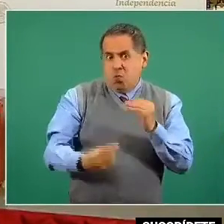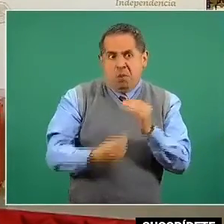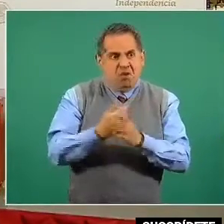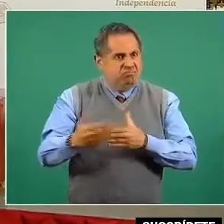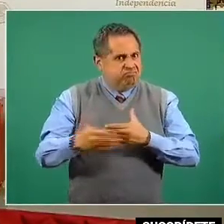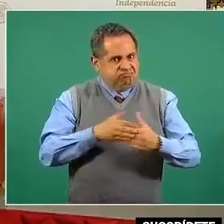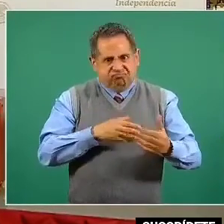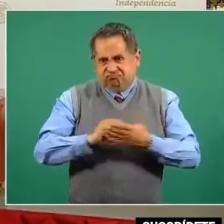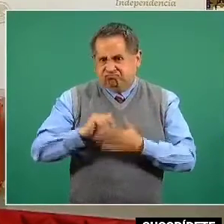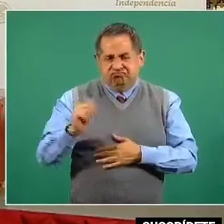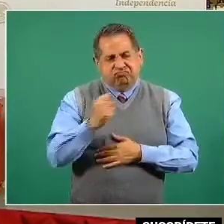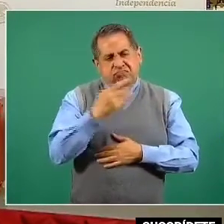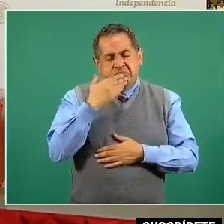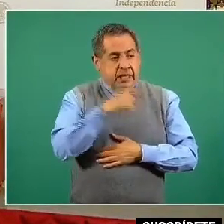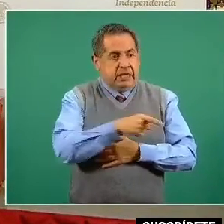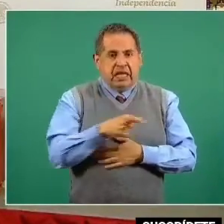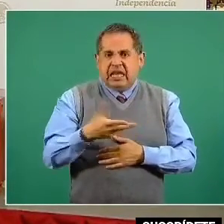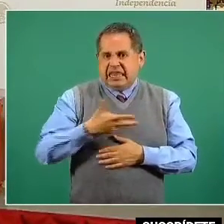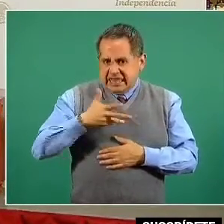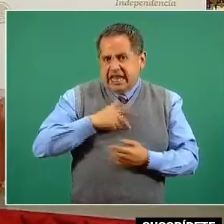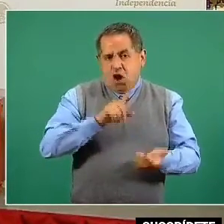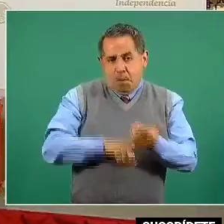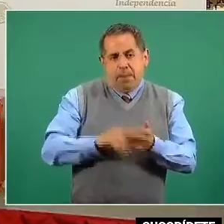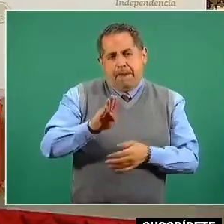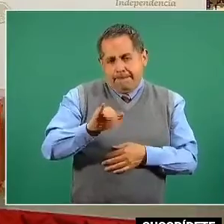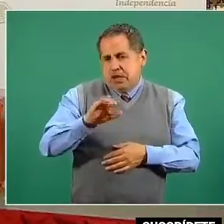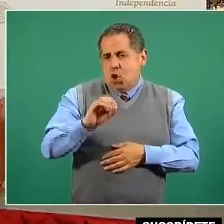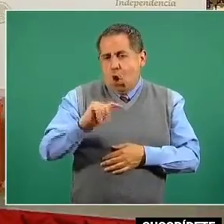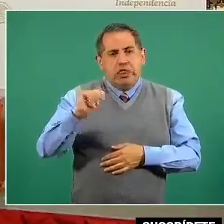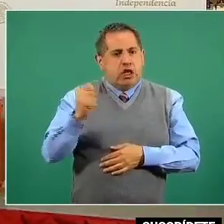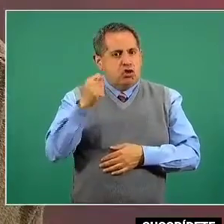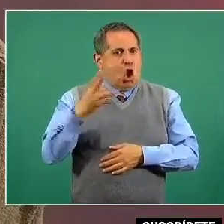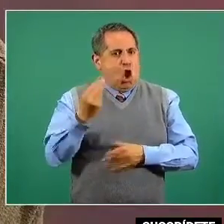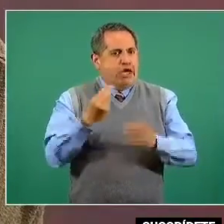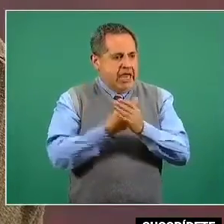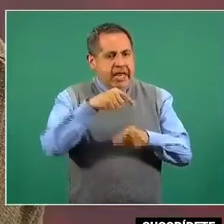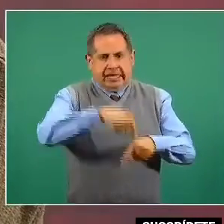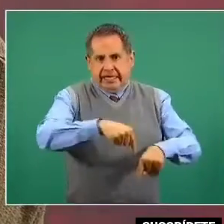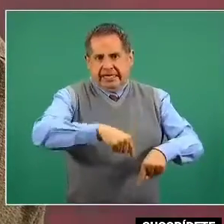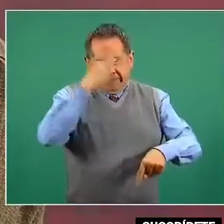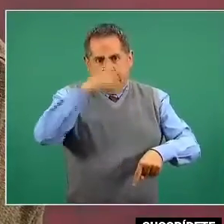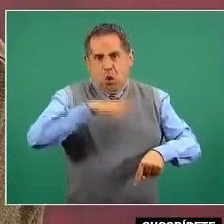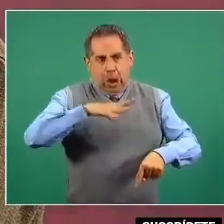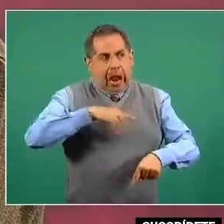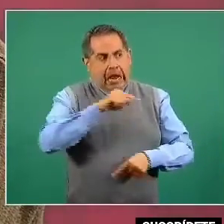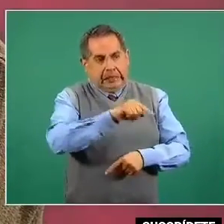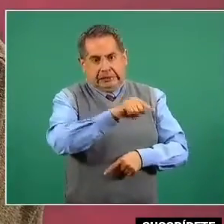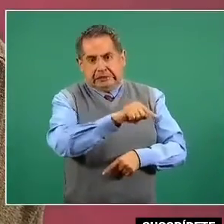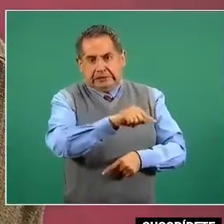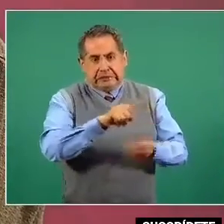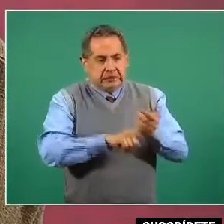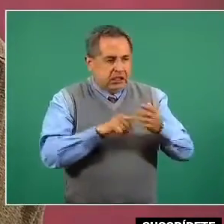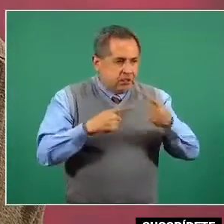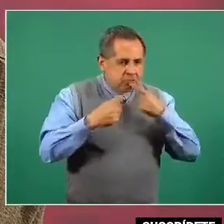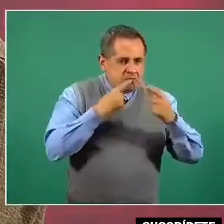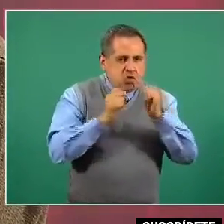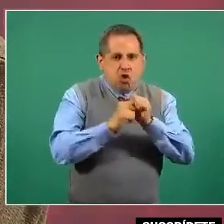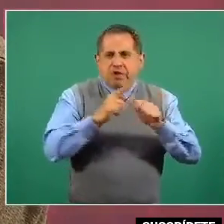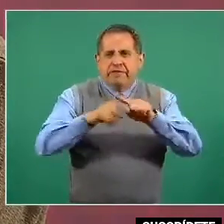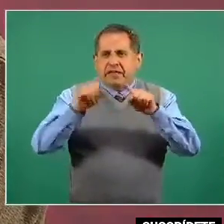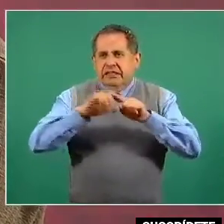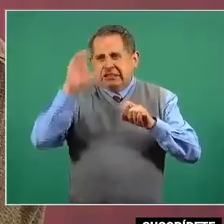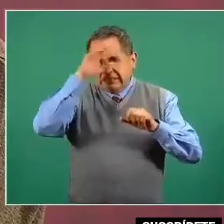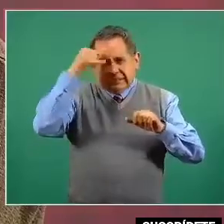tecnológica en biotecnología a través de distintas experiencias de colaboración con científicas y